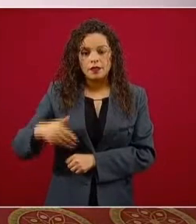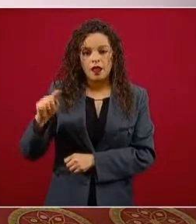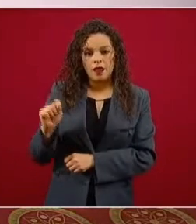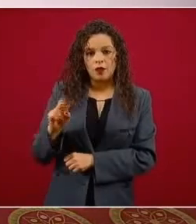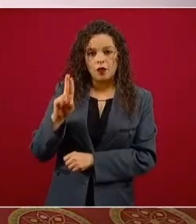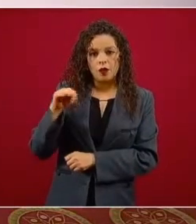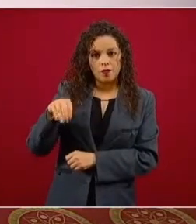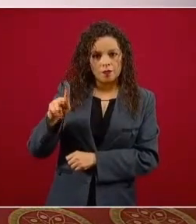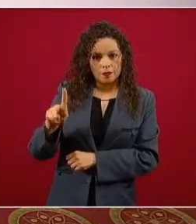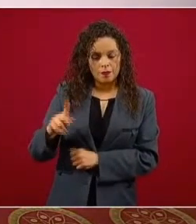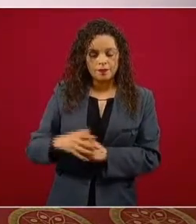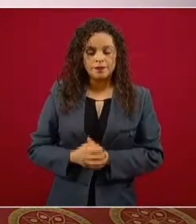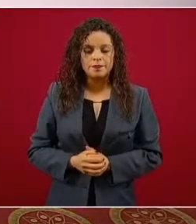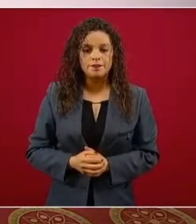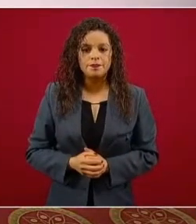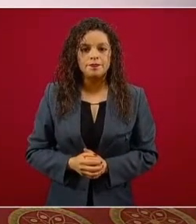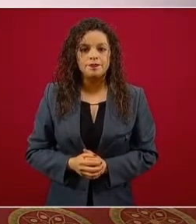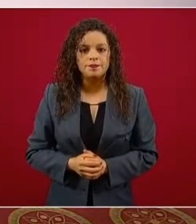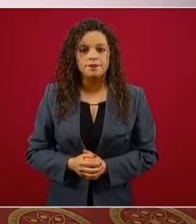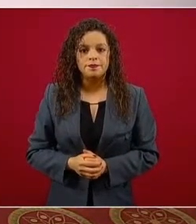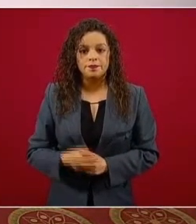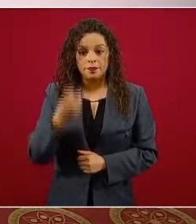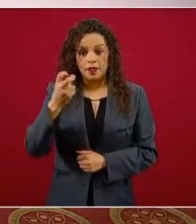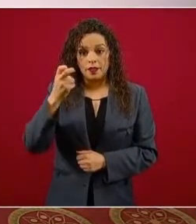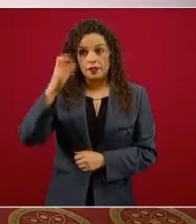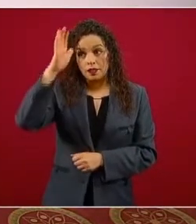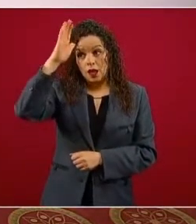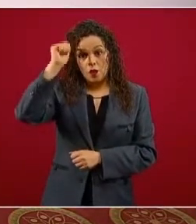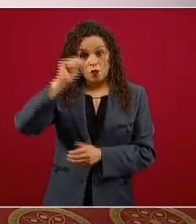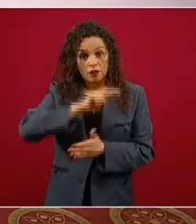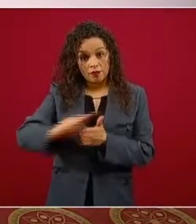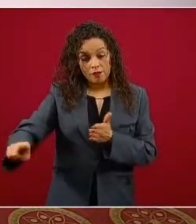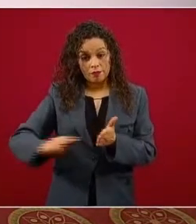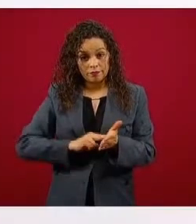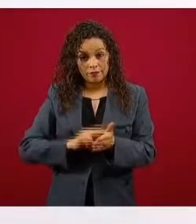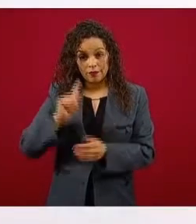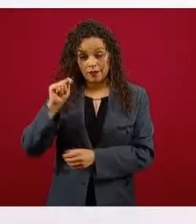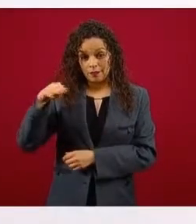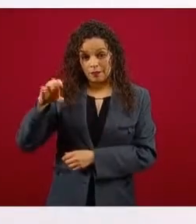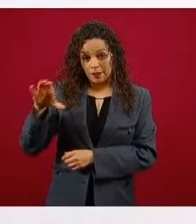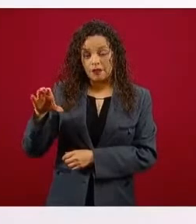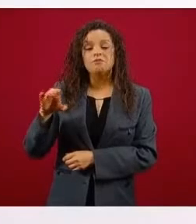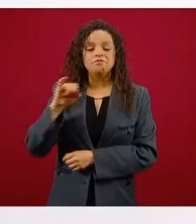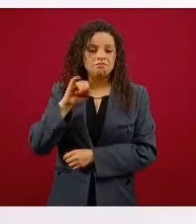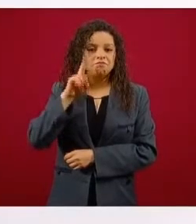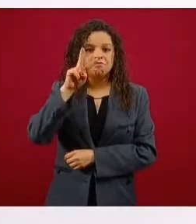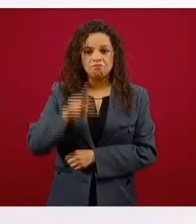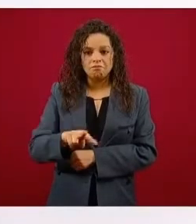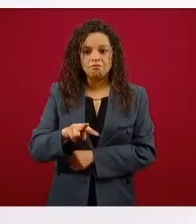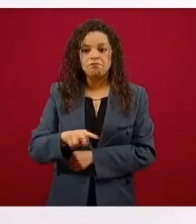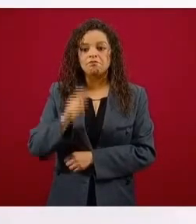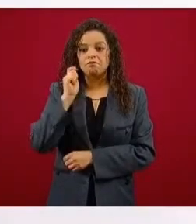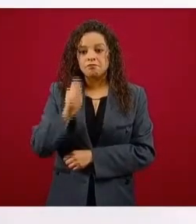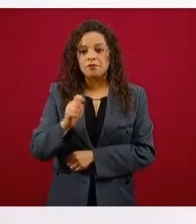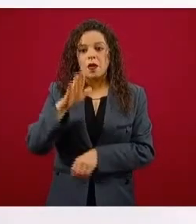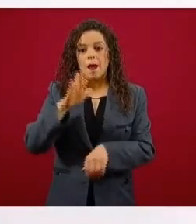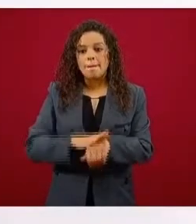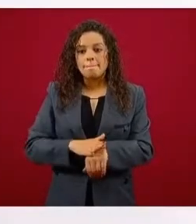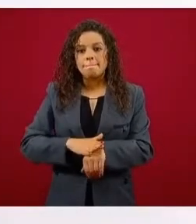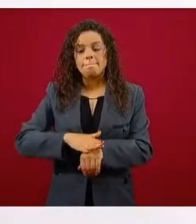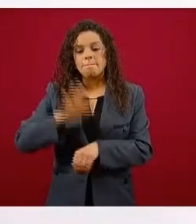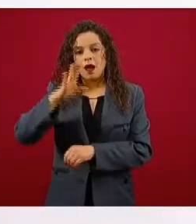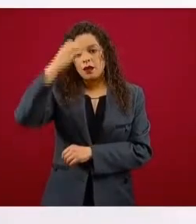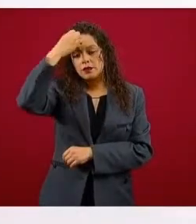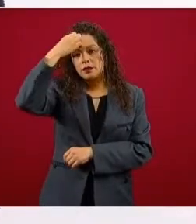Es un hecho que el tratado atraerá más inversión extranjera para